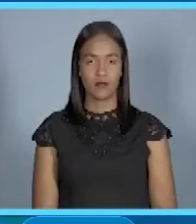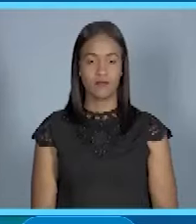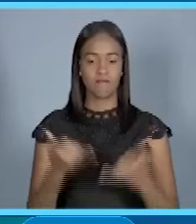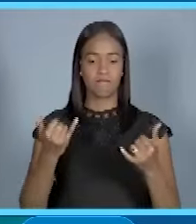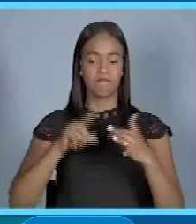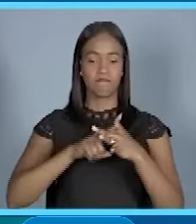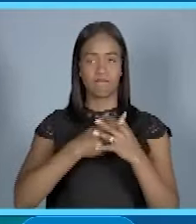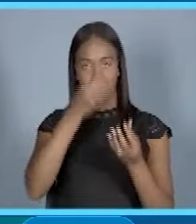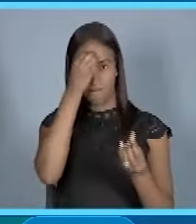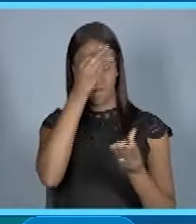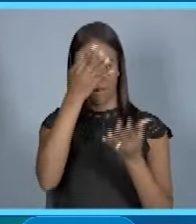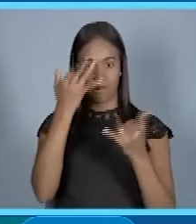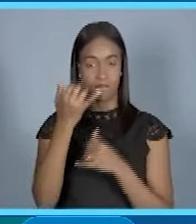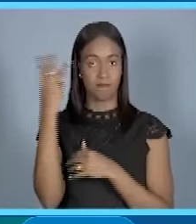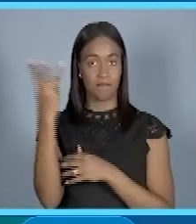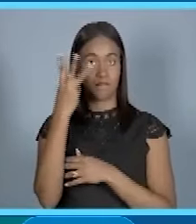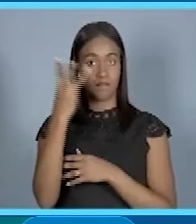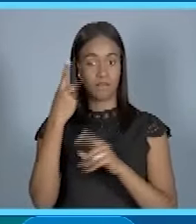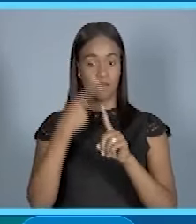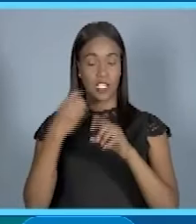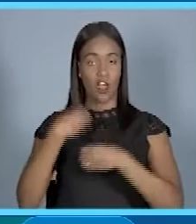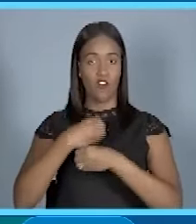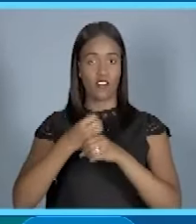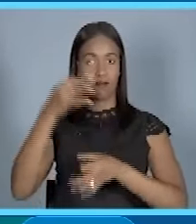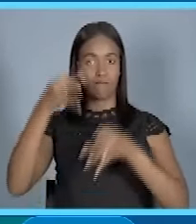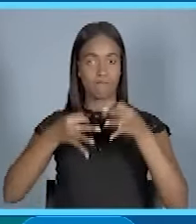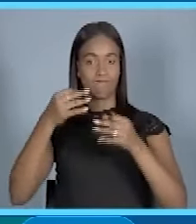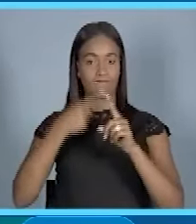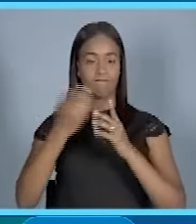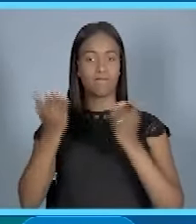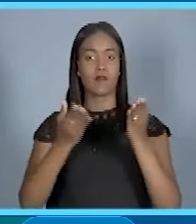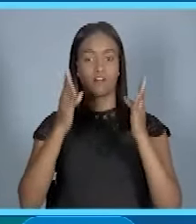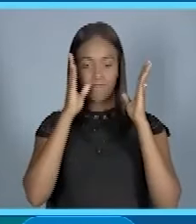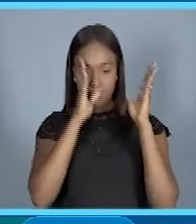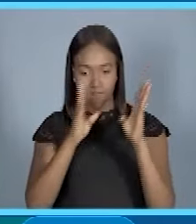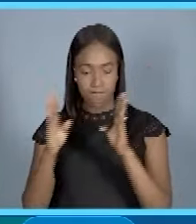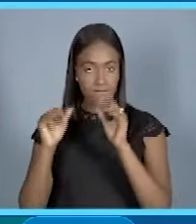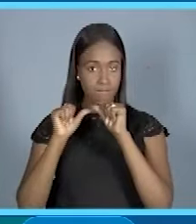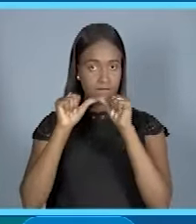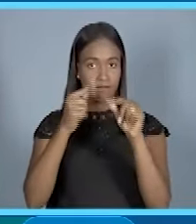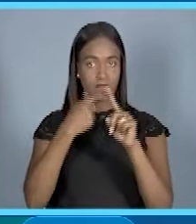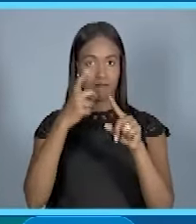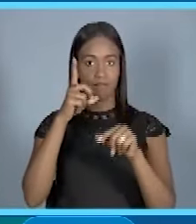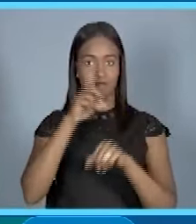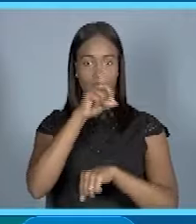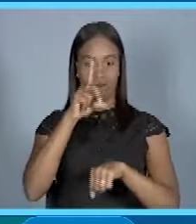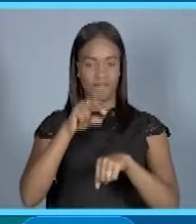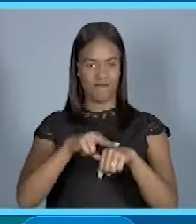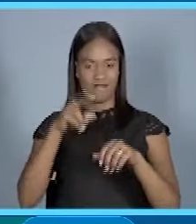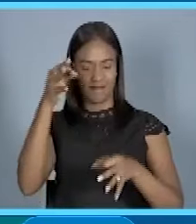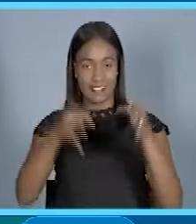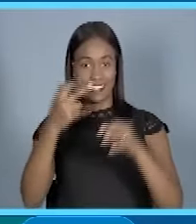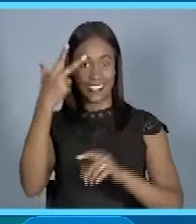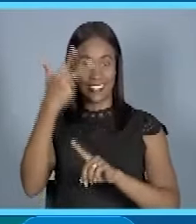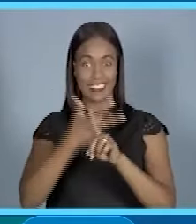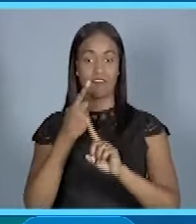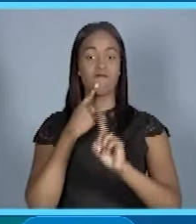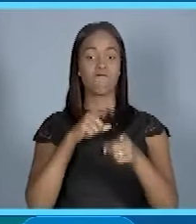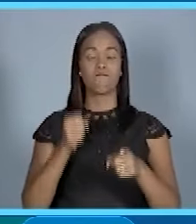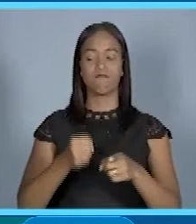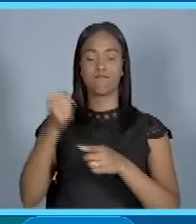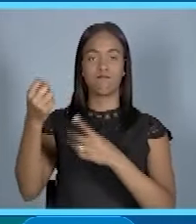Iniciamos las informaciones este miércoles desde la Oficina Judicial de Servicios de Atención Permanente del Distrito Judicial, que dictó 3 meses